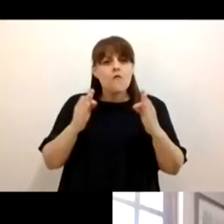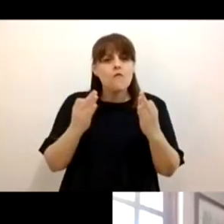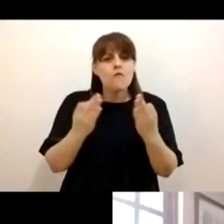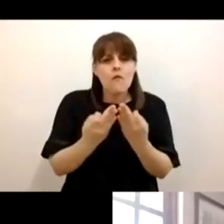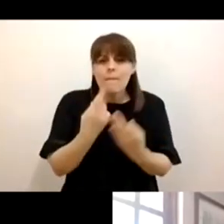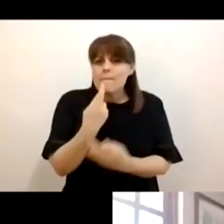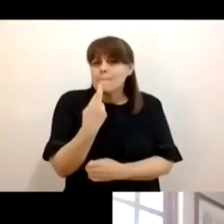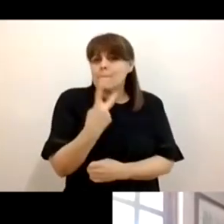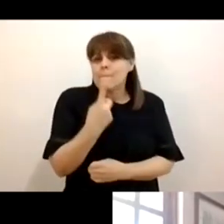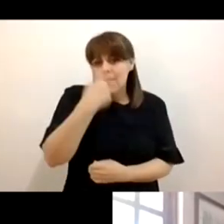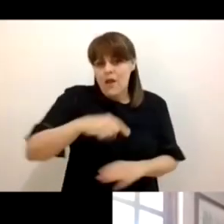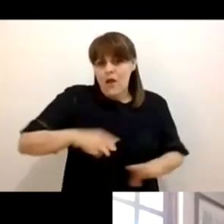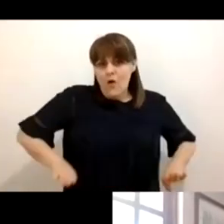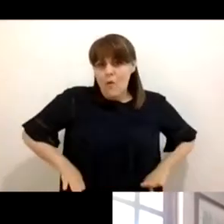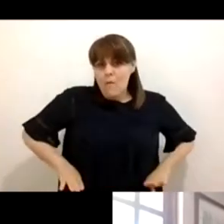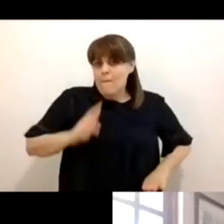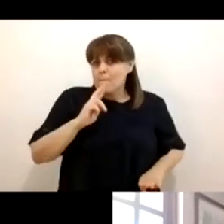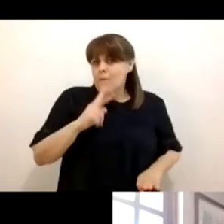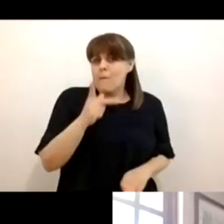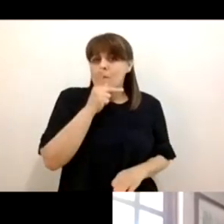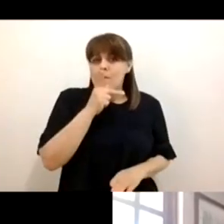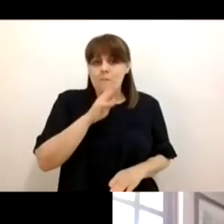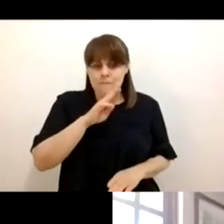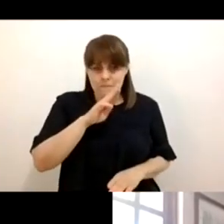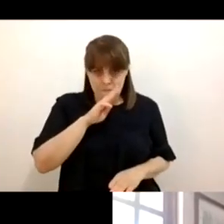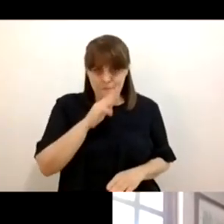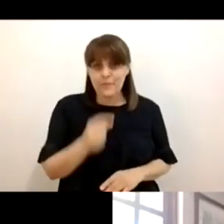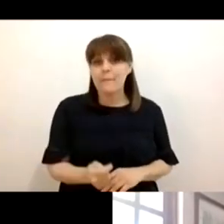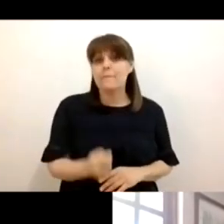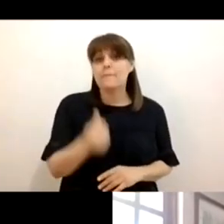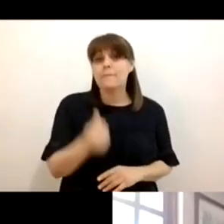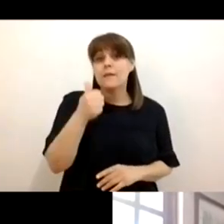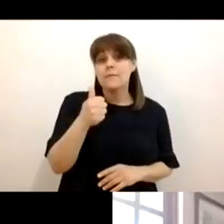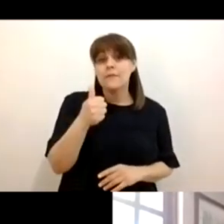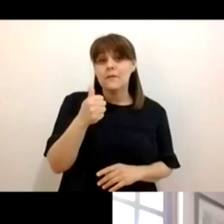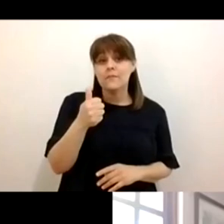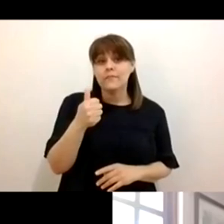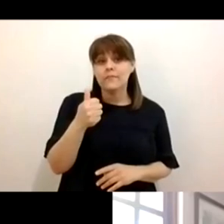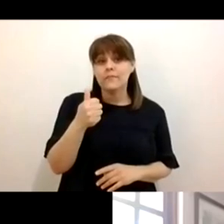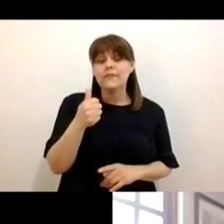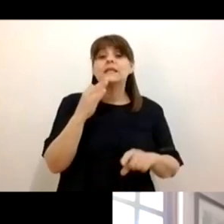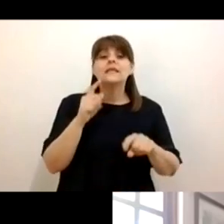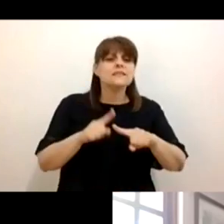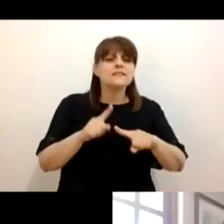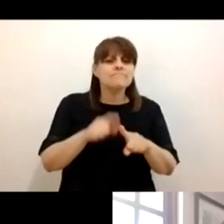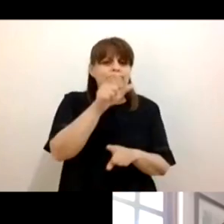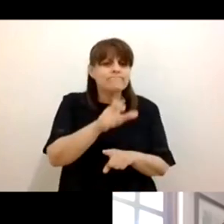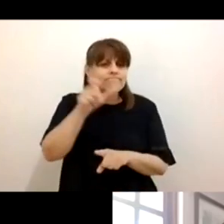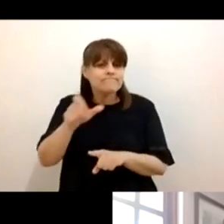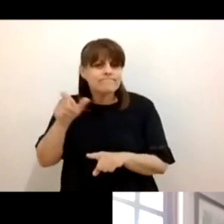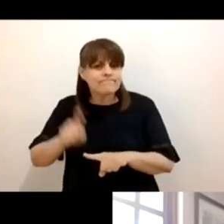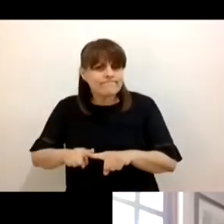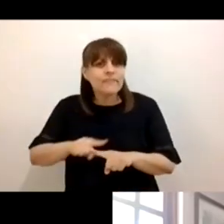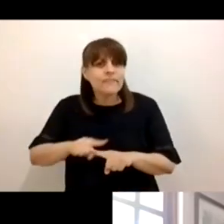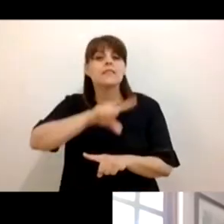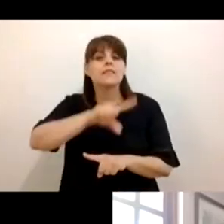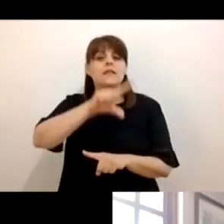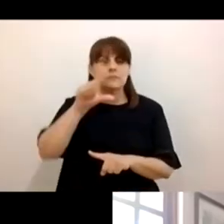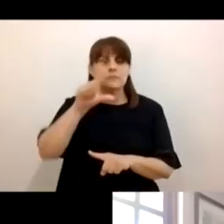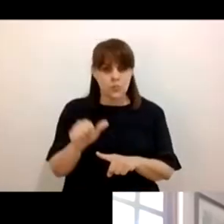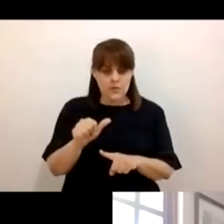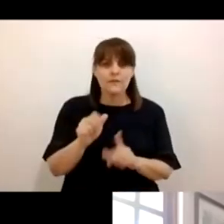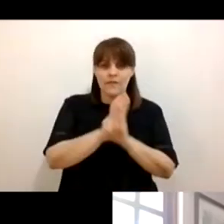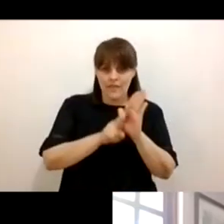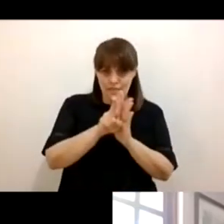y papás entonces bueno primero les voy a decir quiénes vamos a estar y luego vamos a ver un videito y luego vamos a tener el